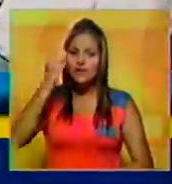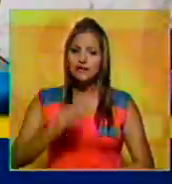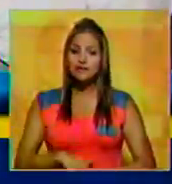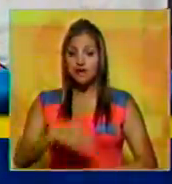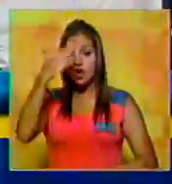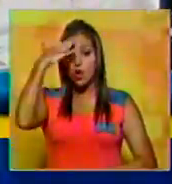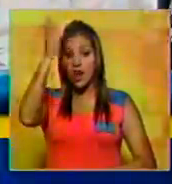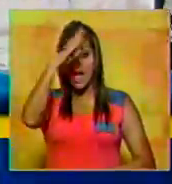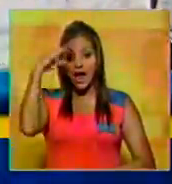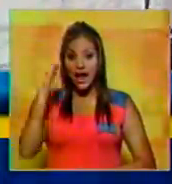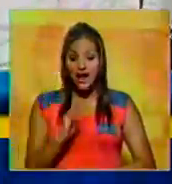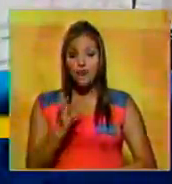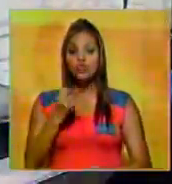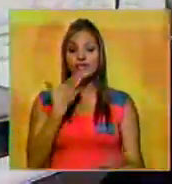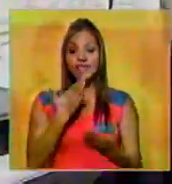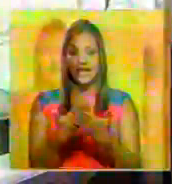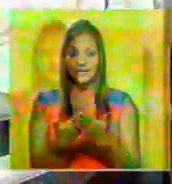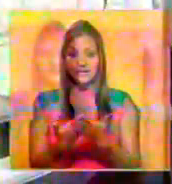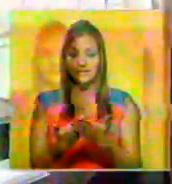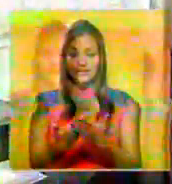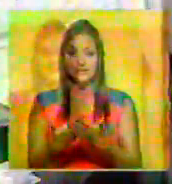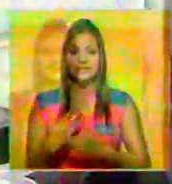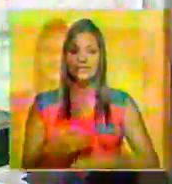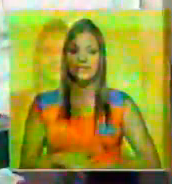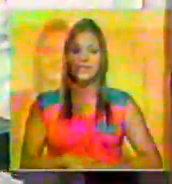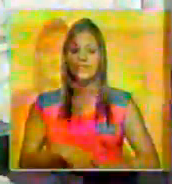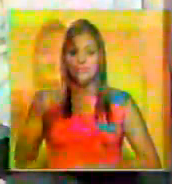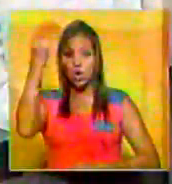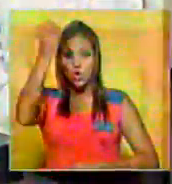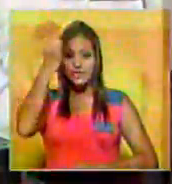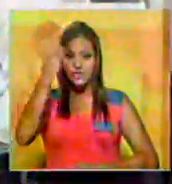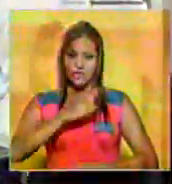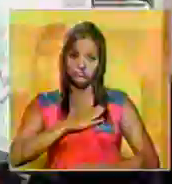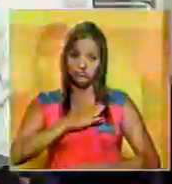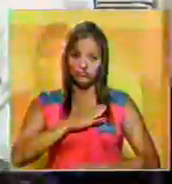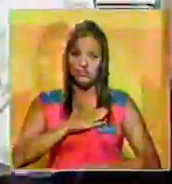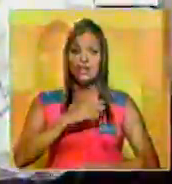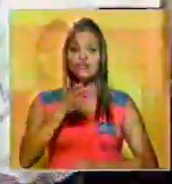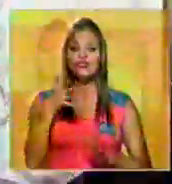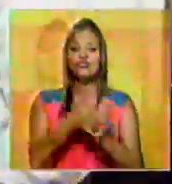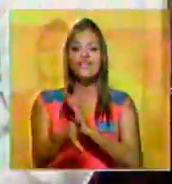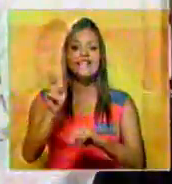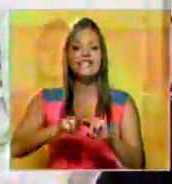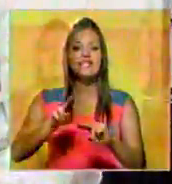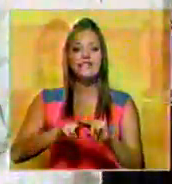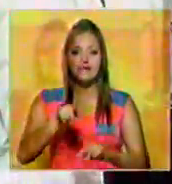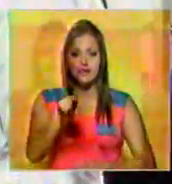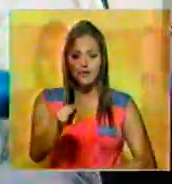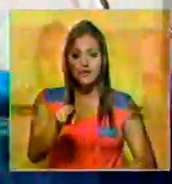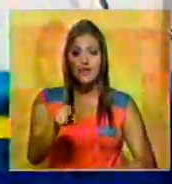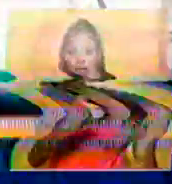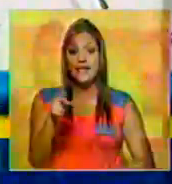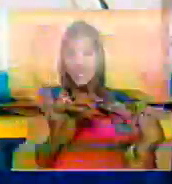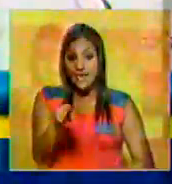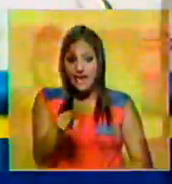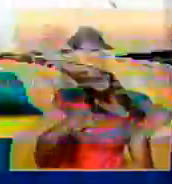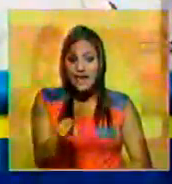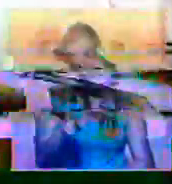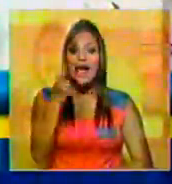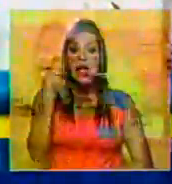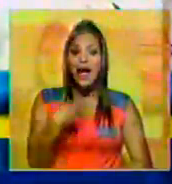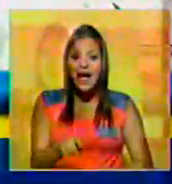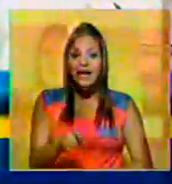Hola Ana, muchísimas gracias. En la opinión particular, en el caso de Lucía, estamos en presencia de una paciente que tiene